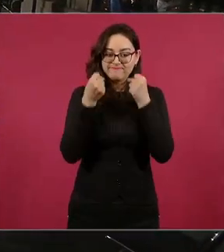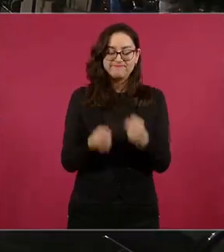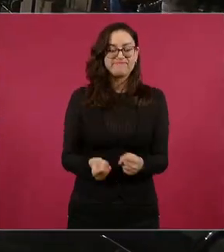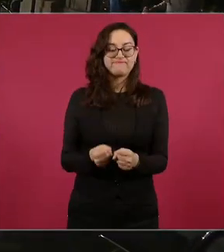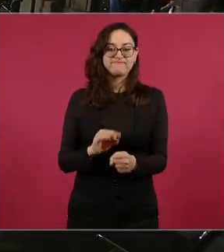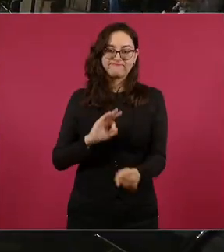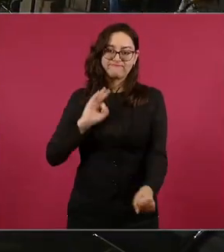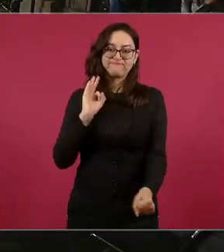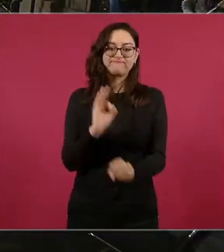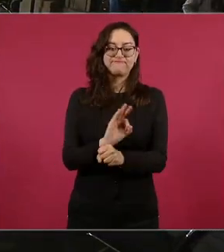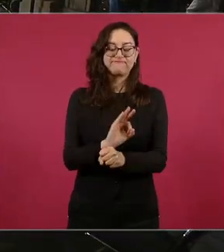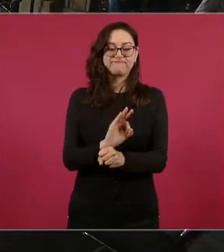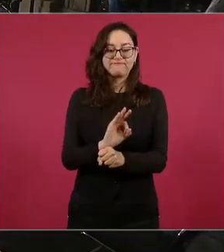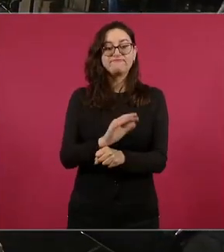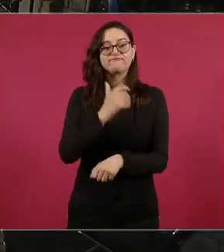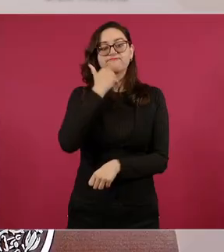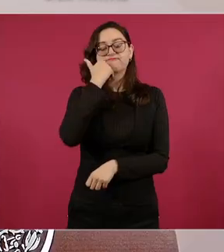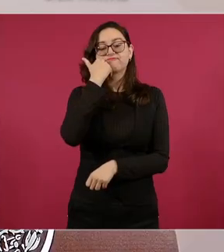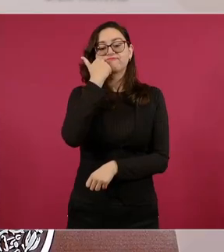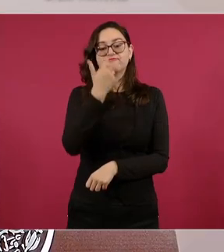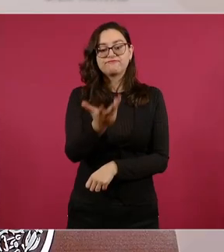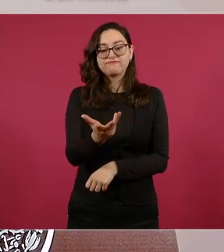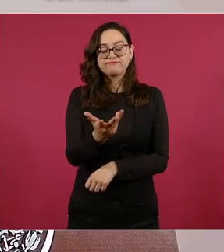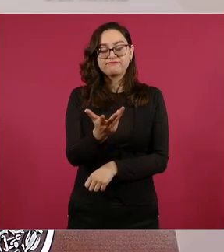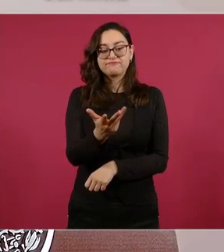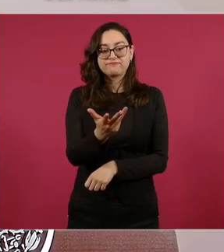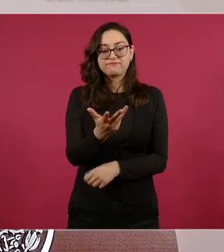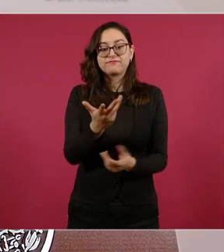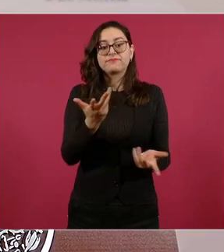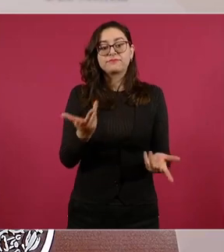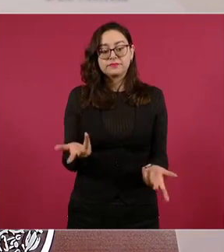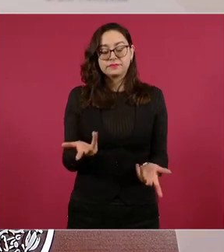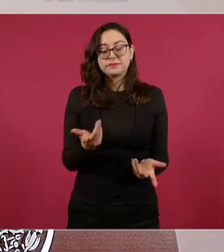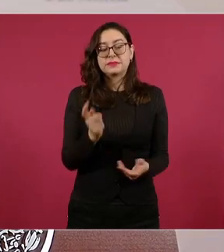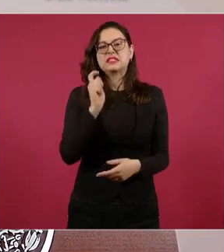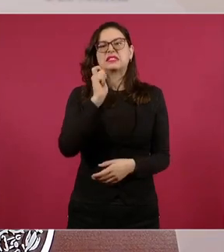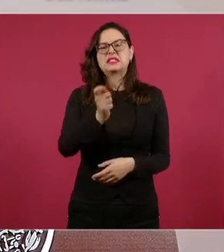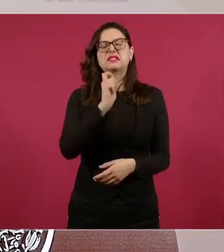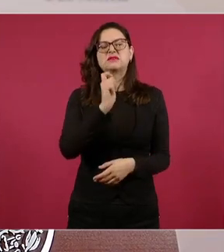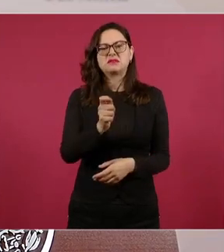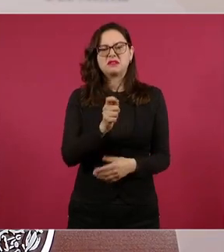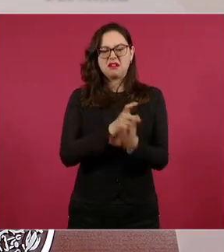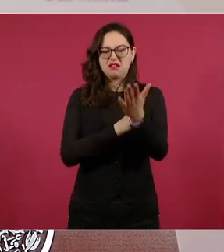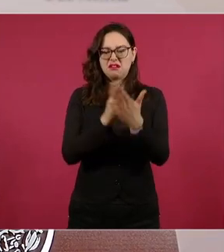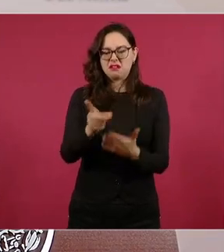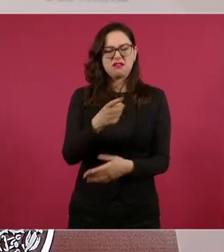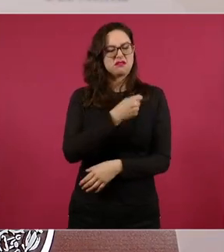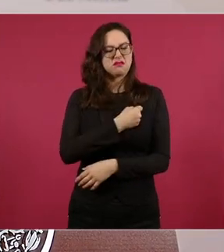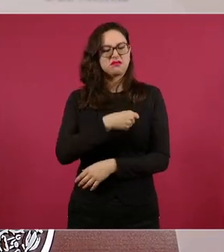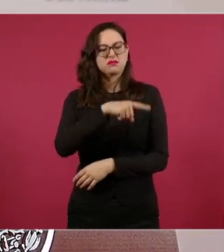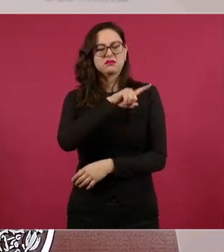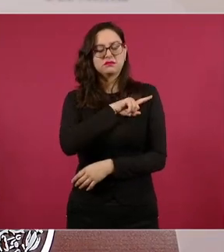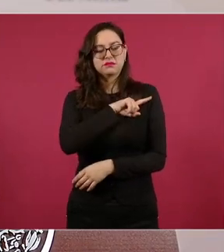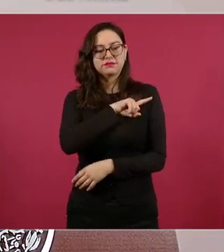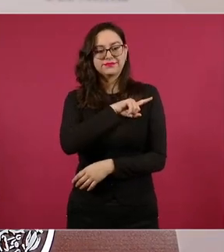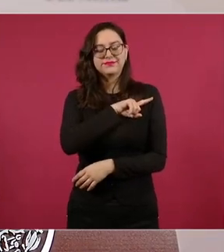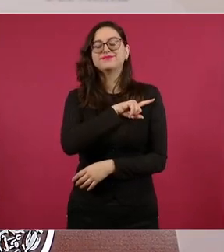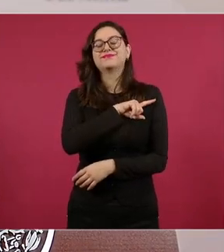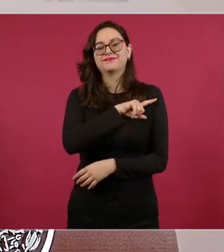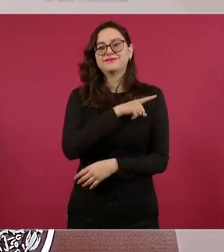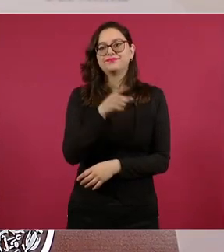que tengan atención médica, que